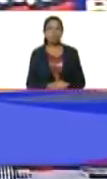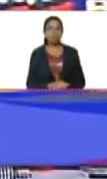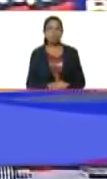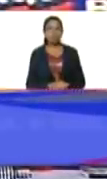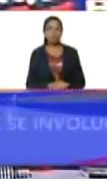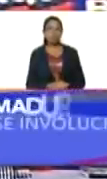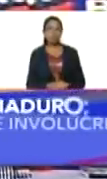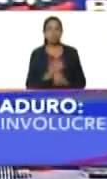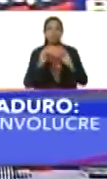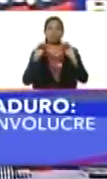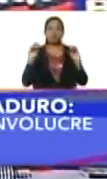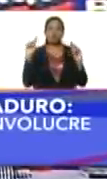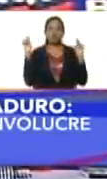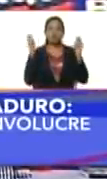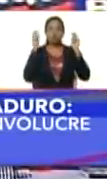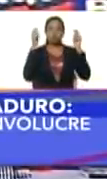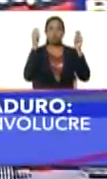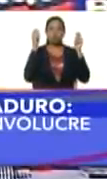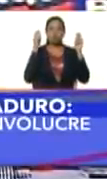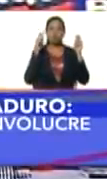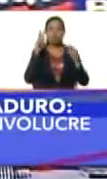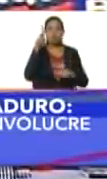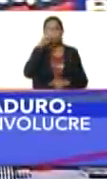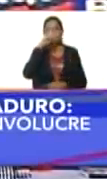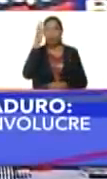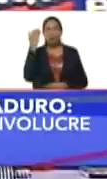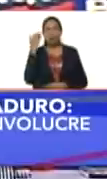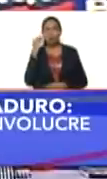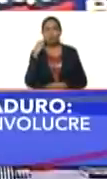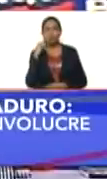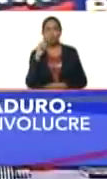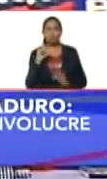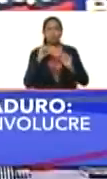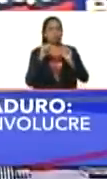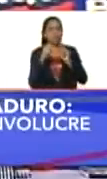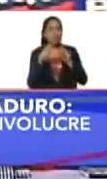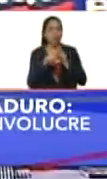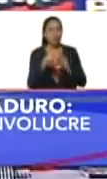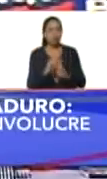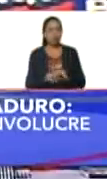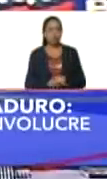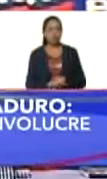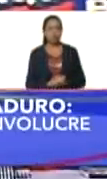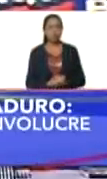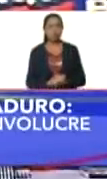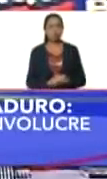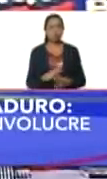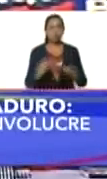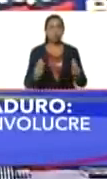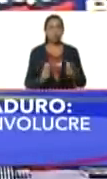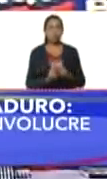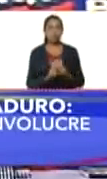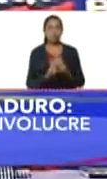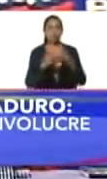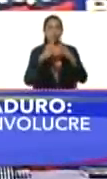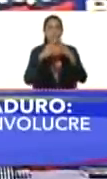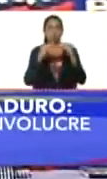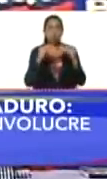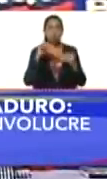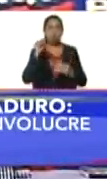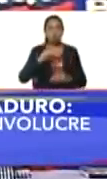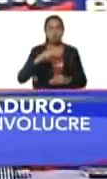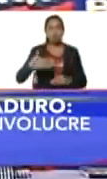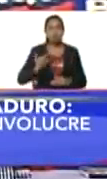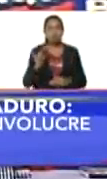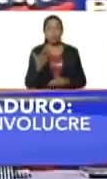Yo lancé una consigna hace 2 años. Y creo que tiene plena vigencia. Juntos todo es